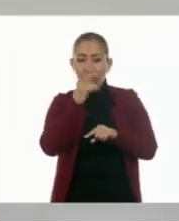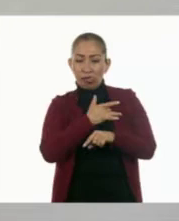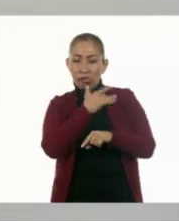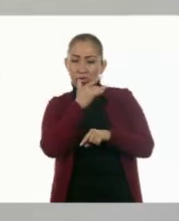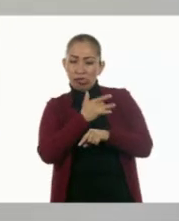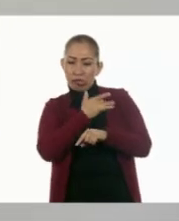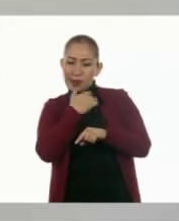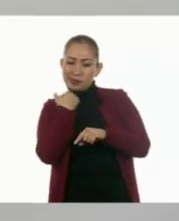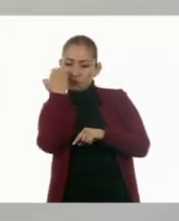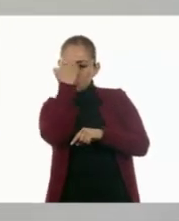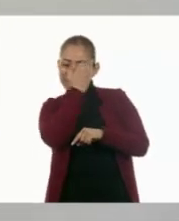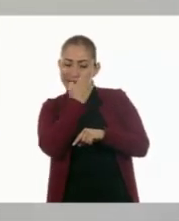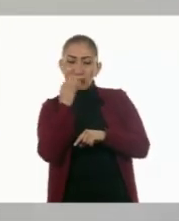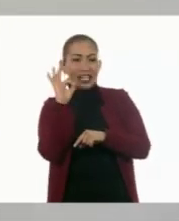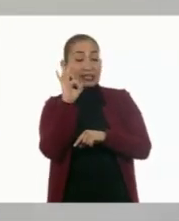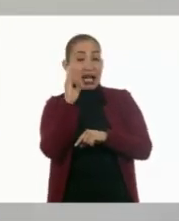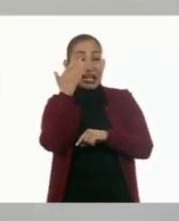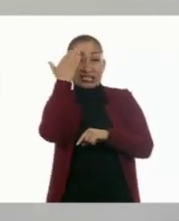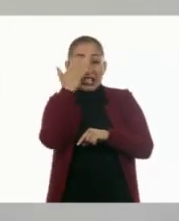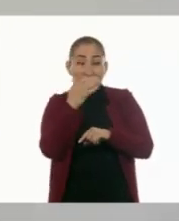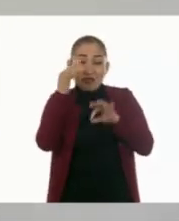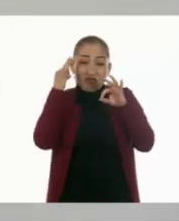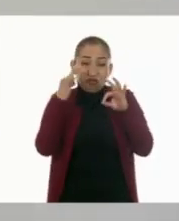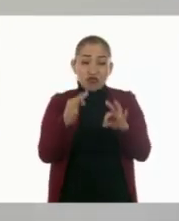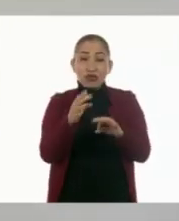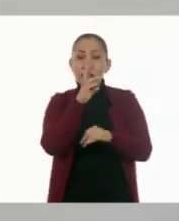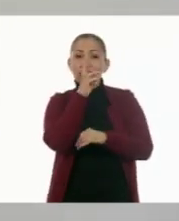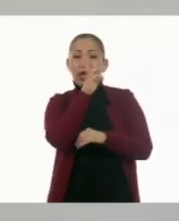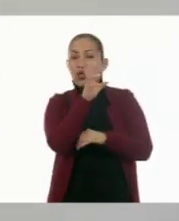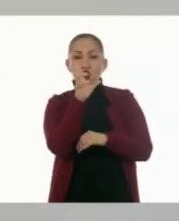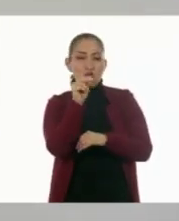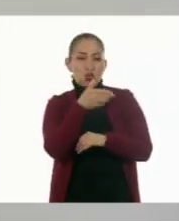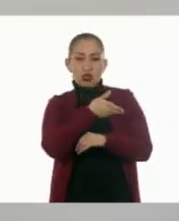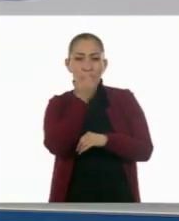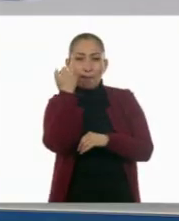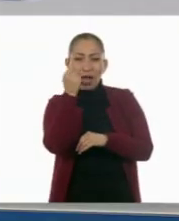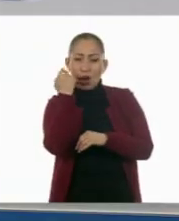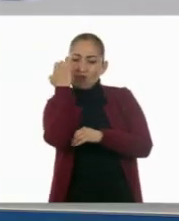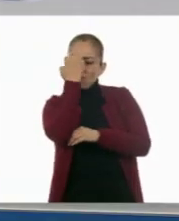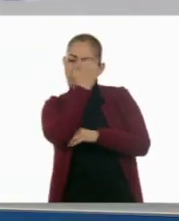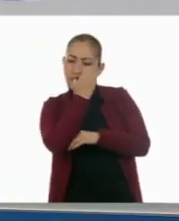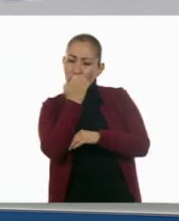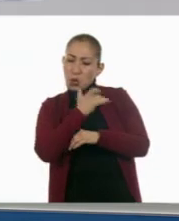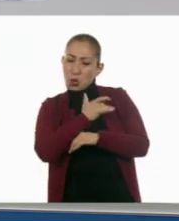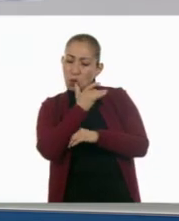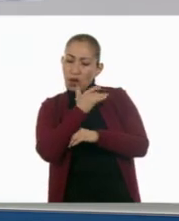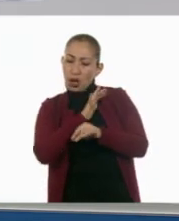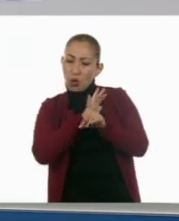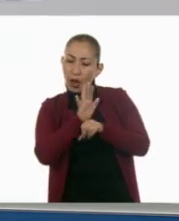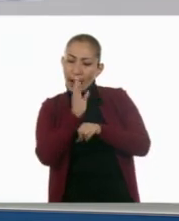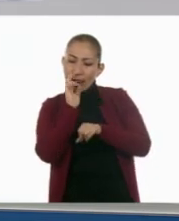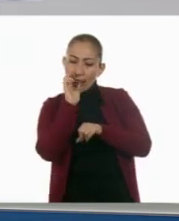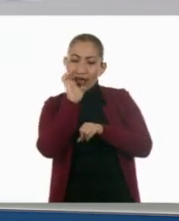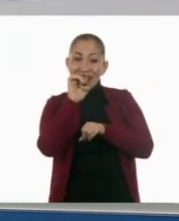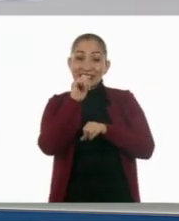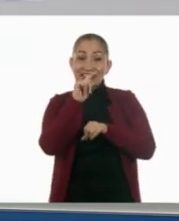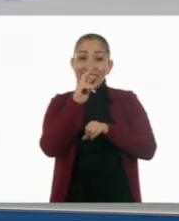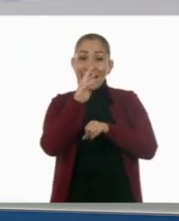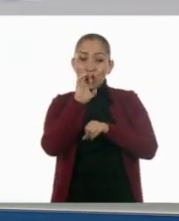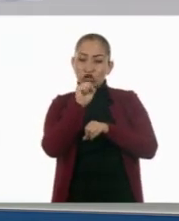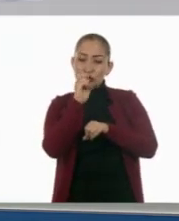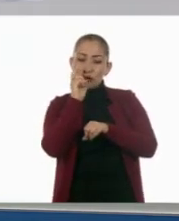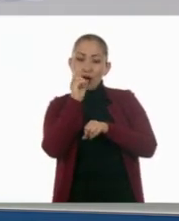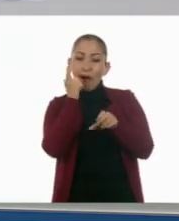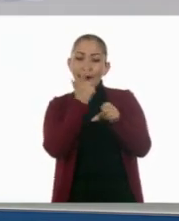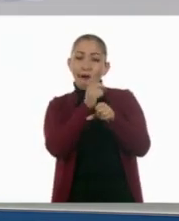estimación. Sí. A lo mejor no sabemos ahorita para nada el resultado exacto, pero sí podemos estimar con los enteros.